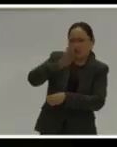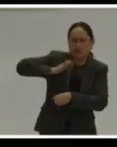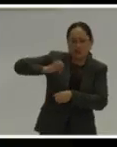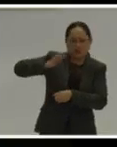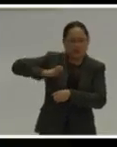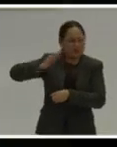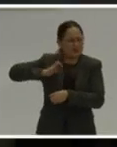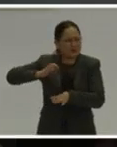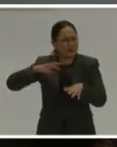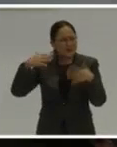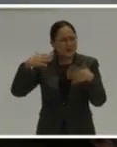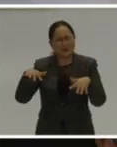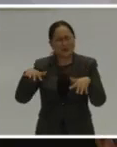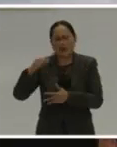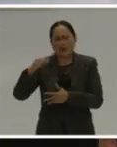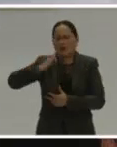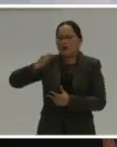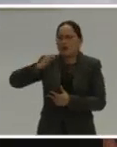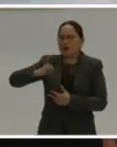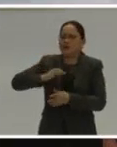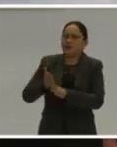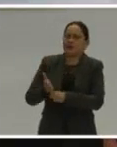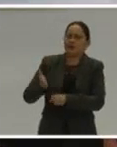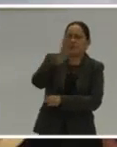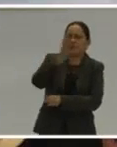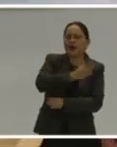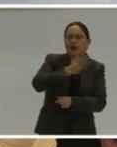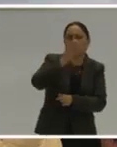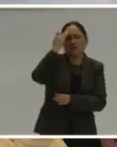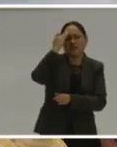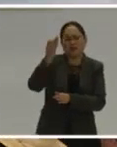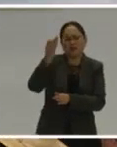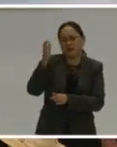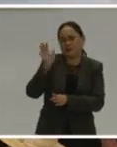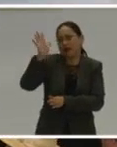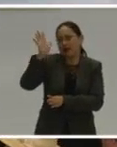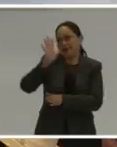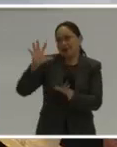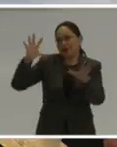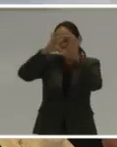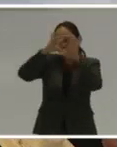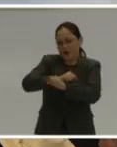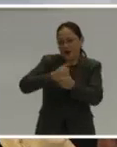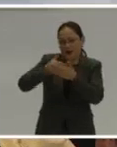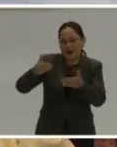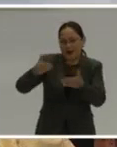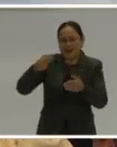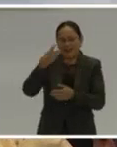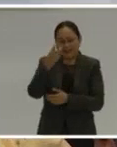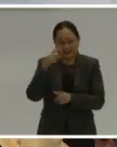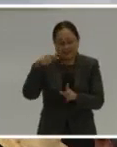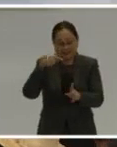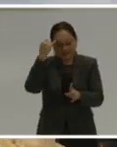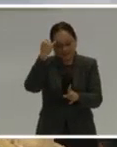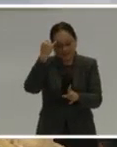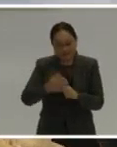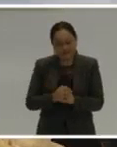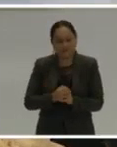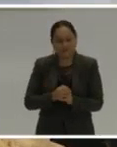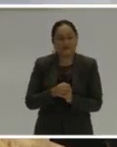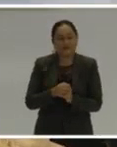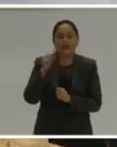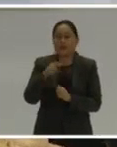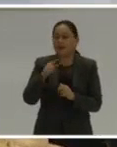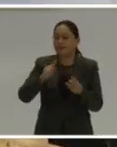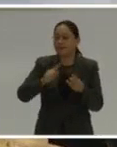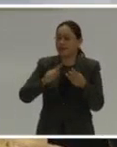más antiguas, desde el Chamacpacha, desde la época de la oscuridad. Y después está el